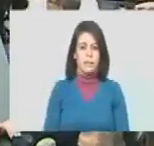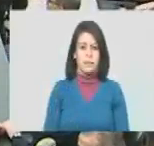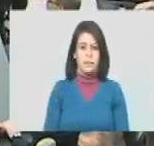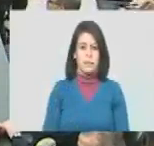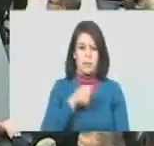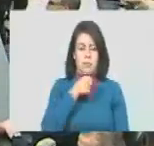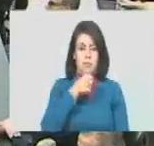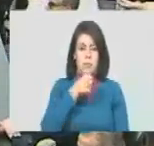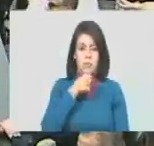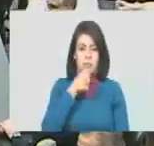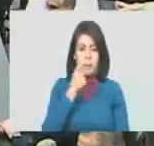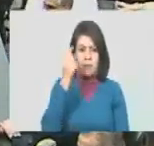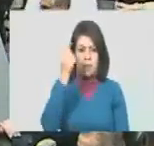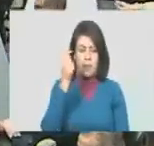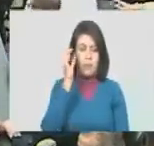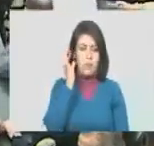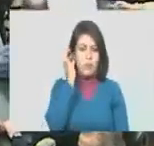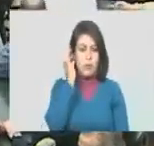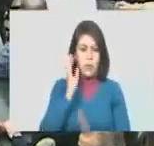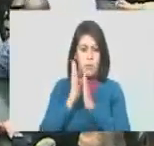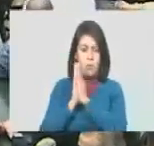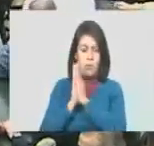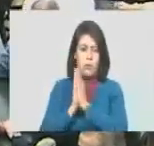Micrófono para la diputada, por favor.